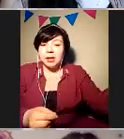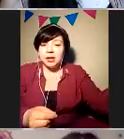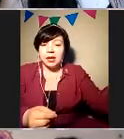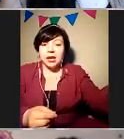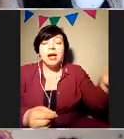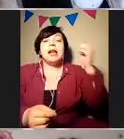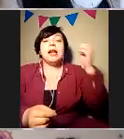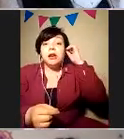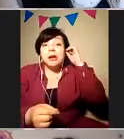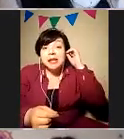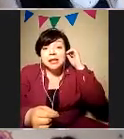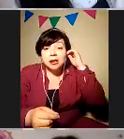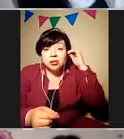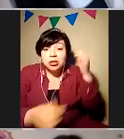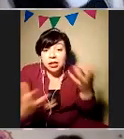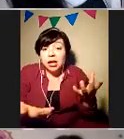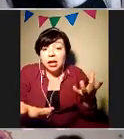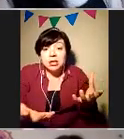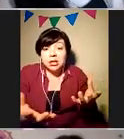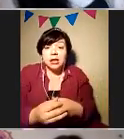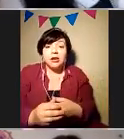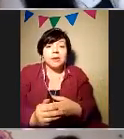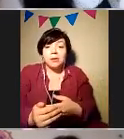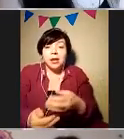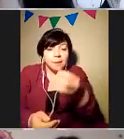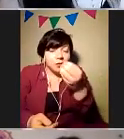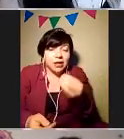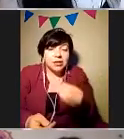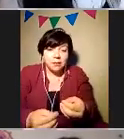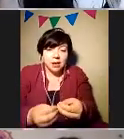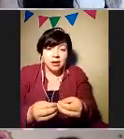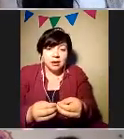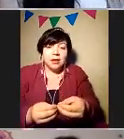hecha en el momento inicialmente. ¿Qué es lo que pasa con tiendas en Chile? ¿Qué es lo que pasó, por ejemplo, con